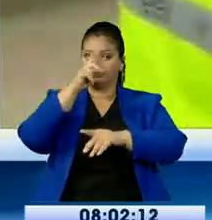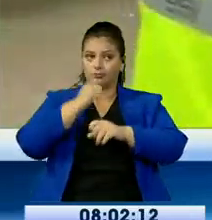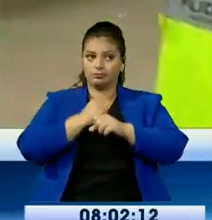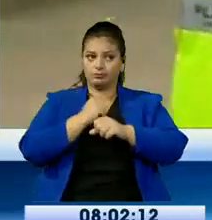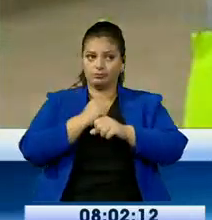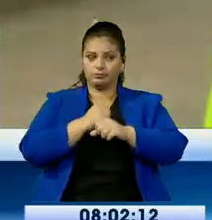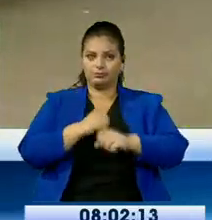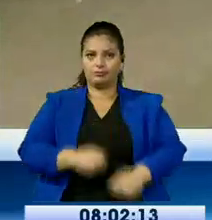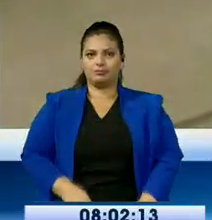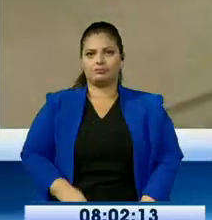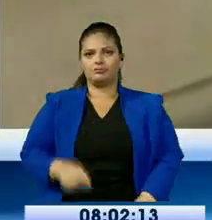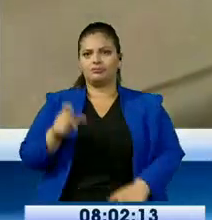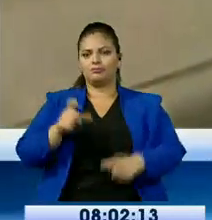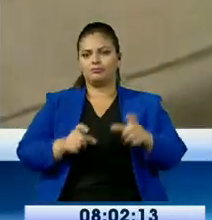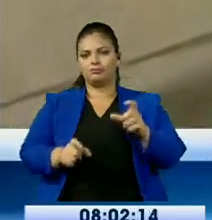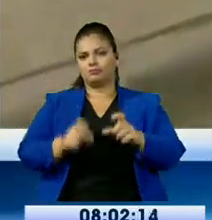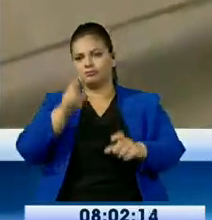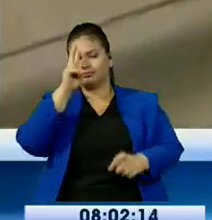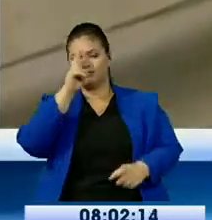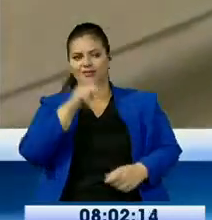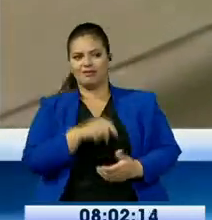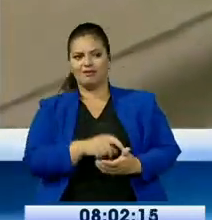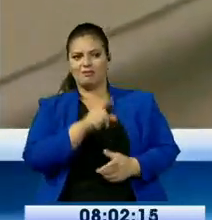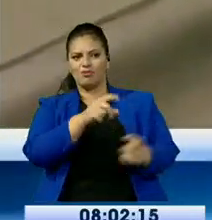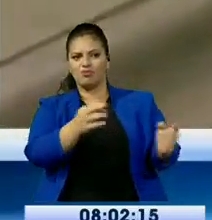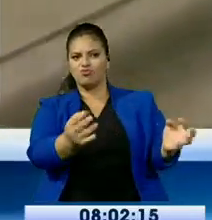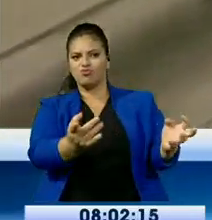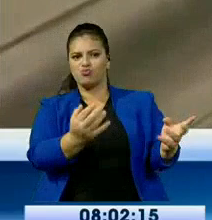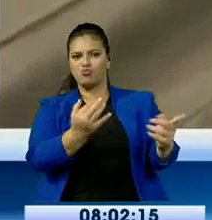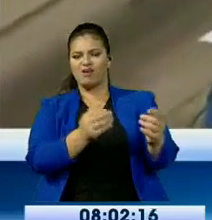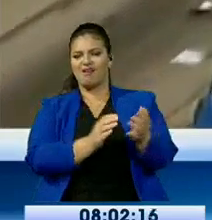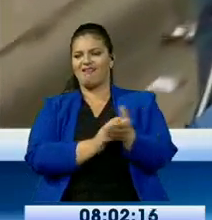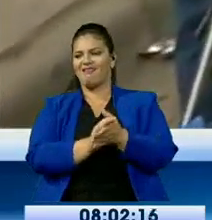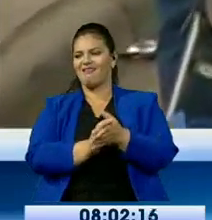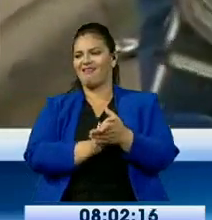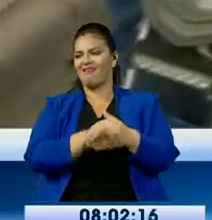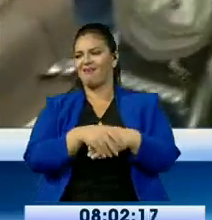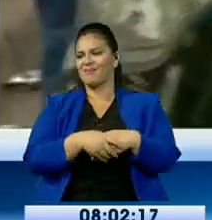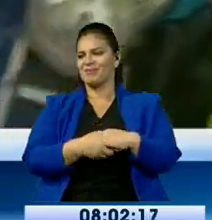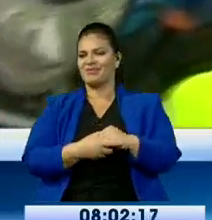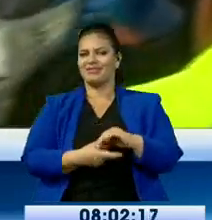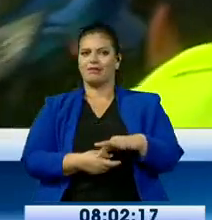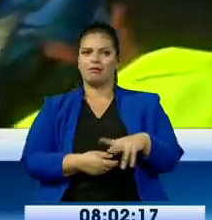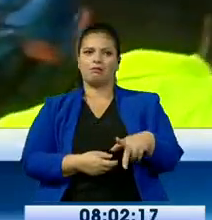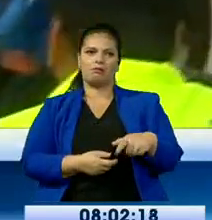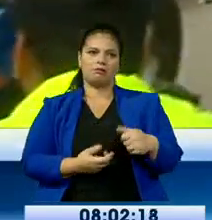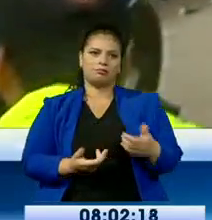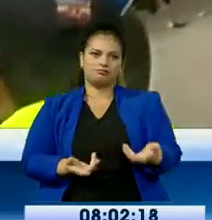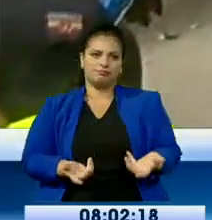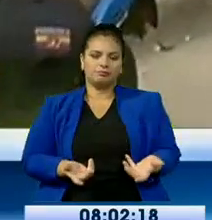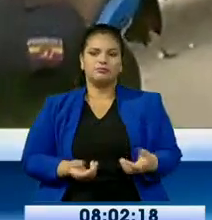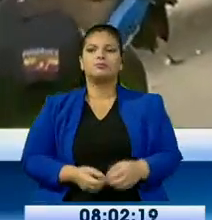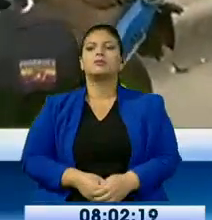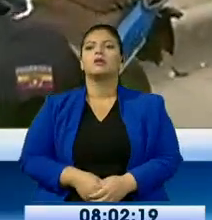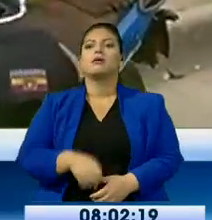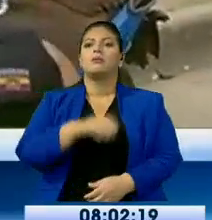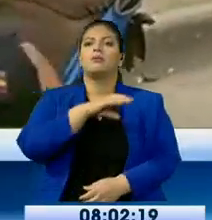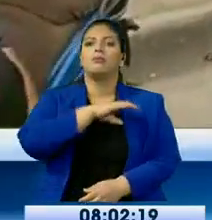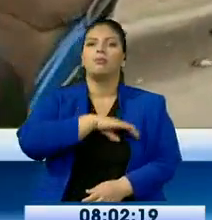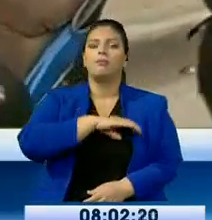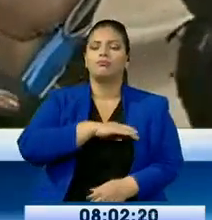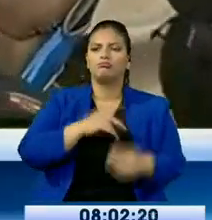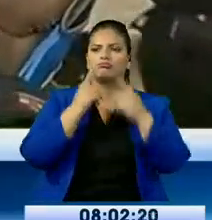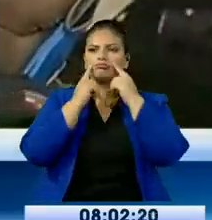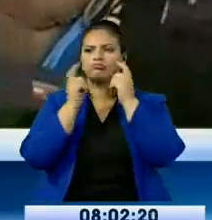de las suyas en este sector. Por acá vemos entonces el trabajo de los agentes policiales tratando de